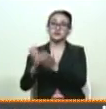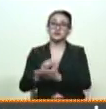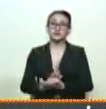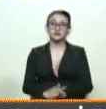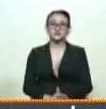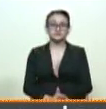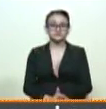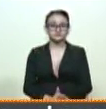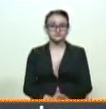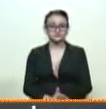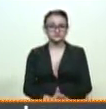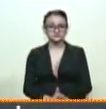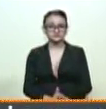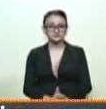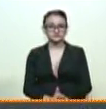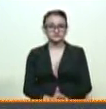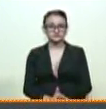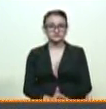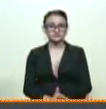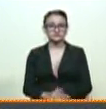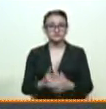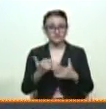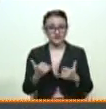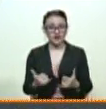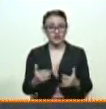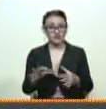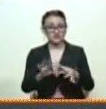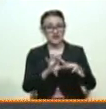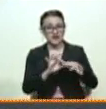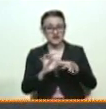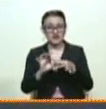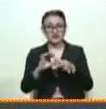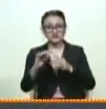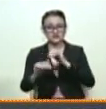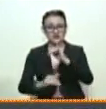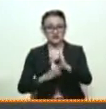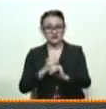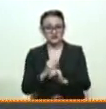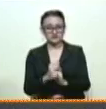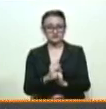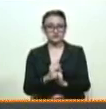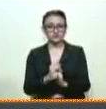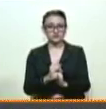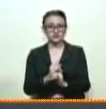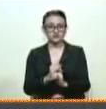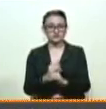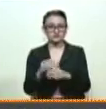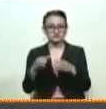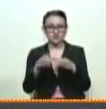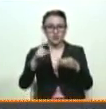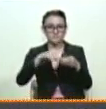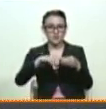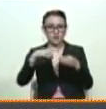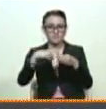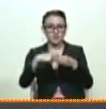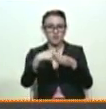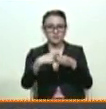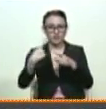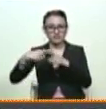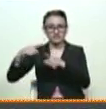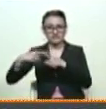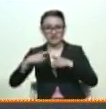En este sentido, una alianza internacional conformada por varios